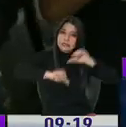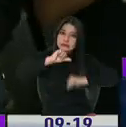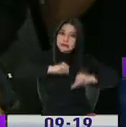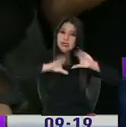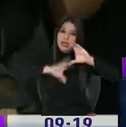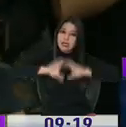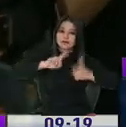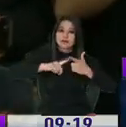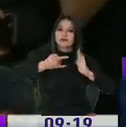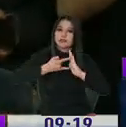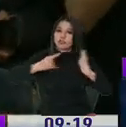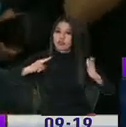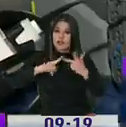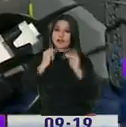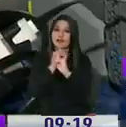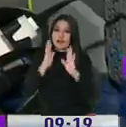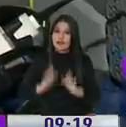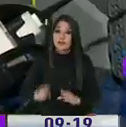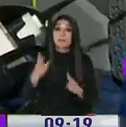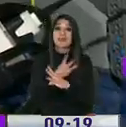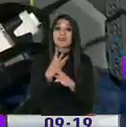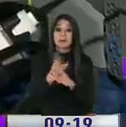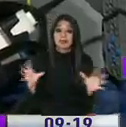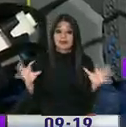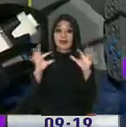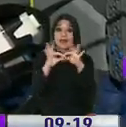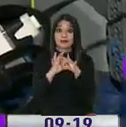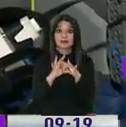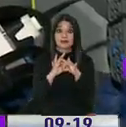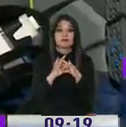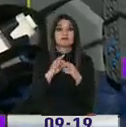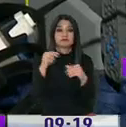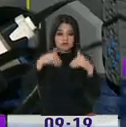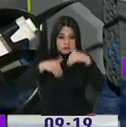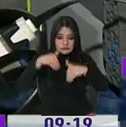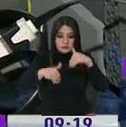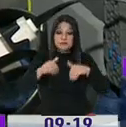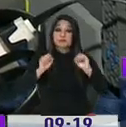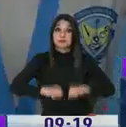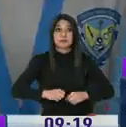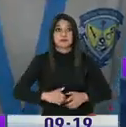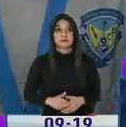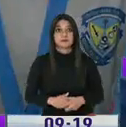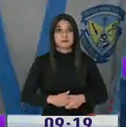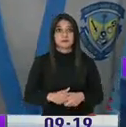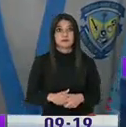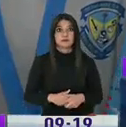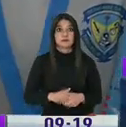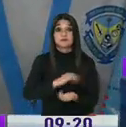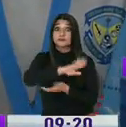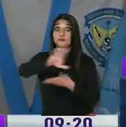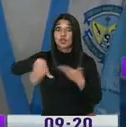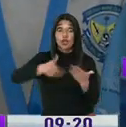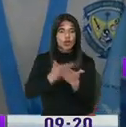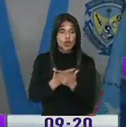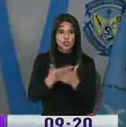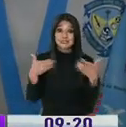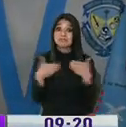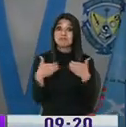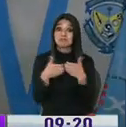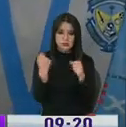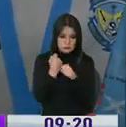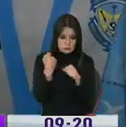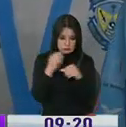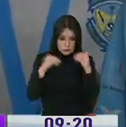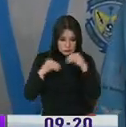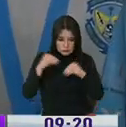tecnología, ingeniería y matemáticas en la construcción de su robot. Bueno, todos hicimos todo en equipo,